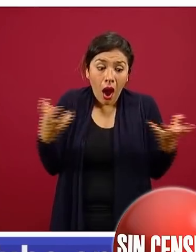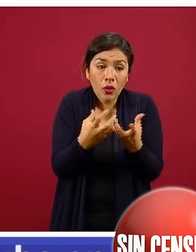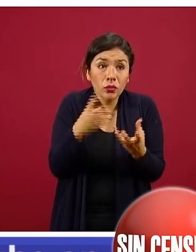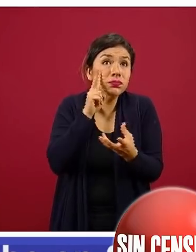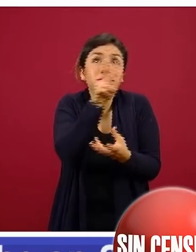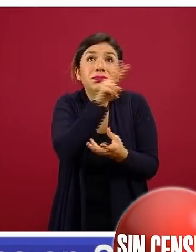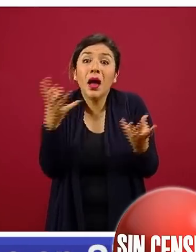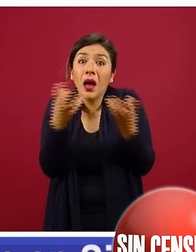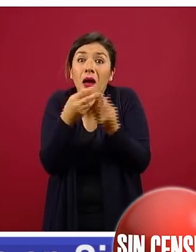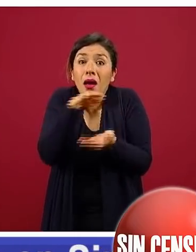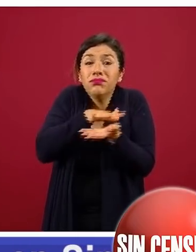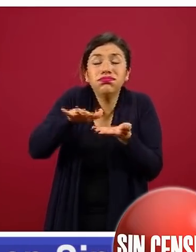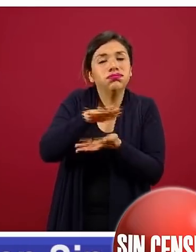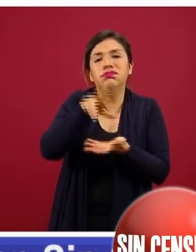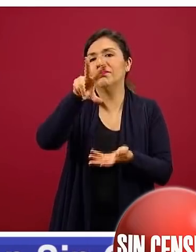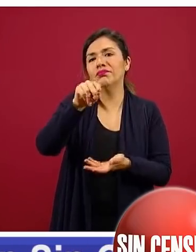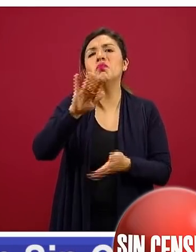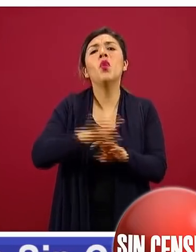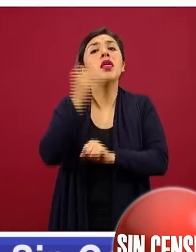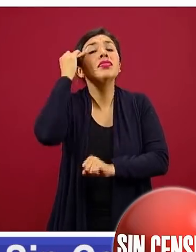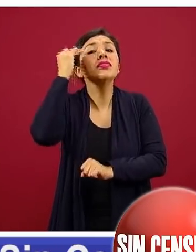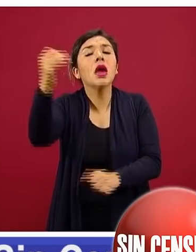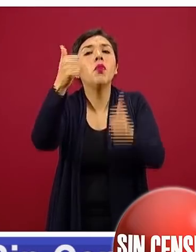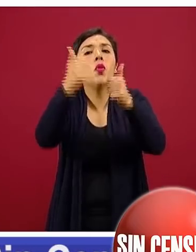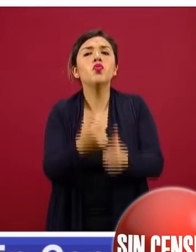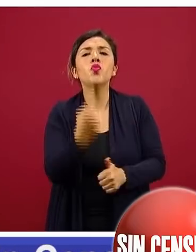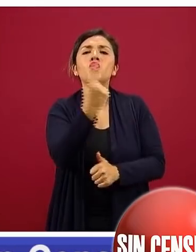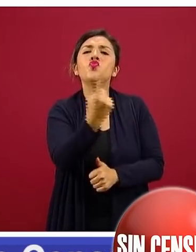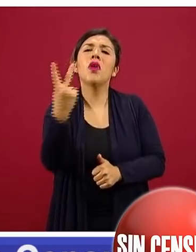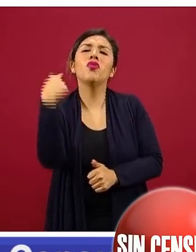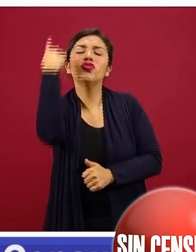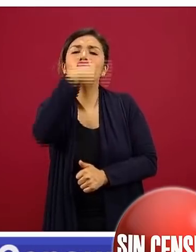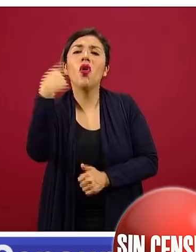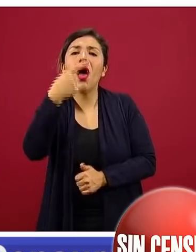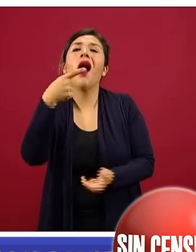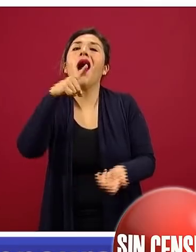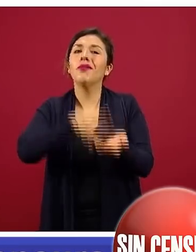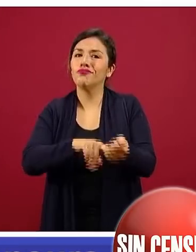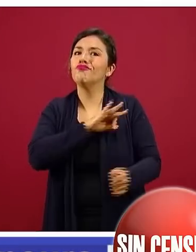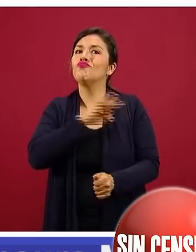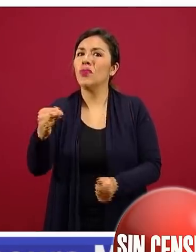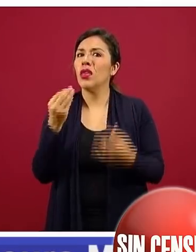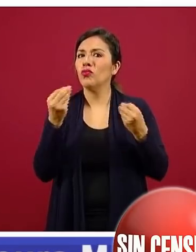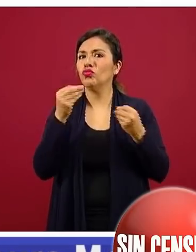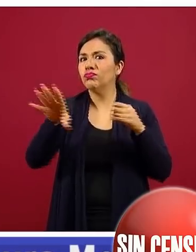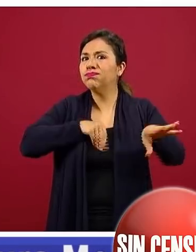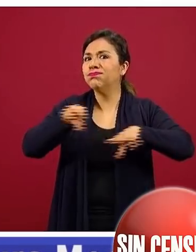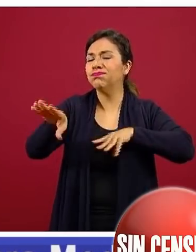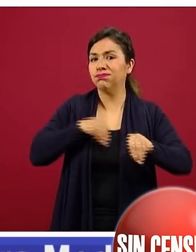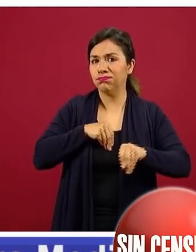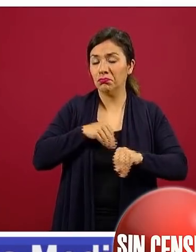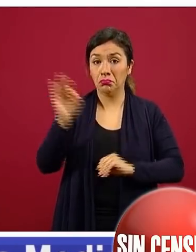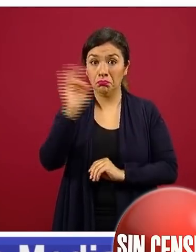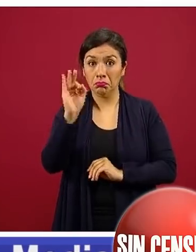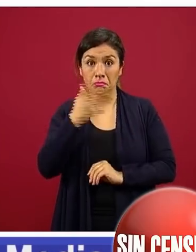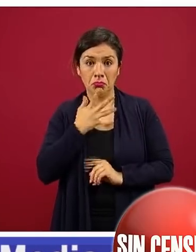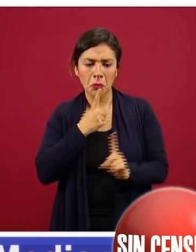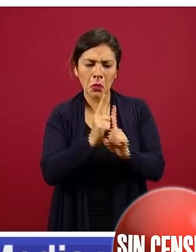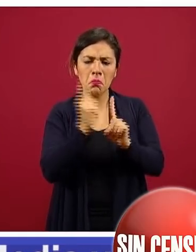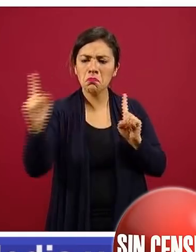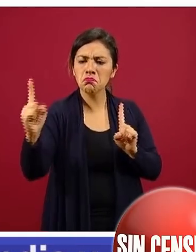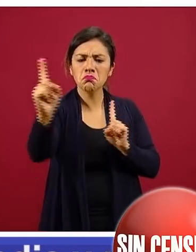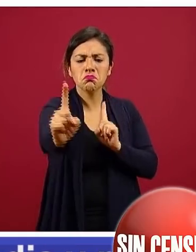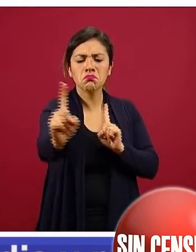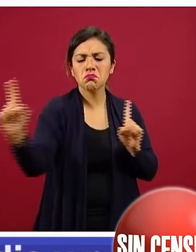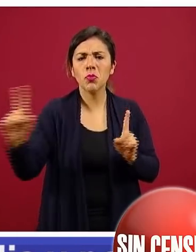por el tiempo de estancia, 1 a 2 horas, hay una alta probabilidad de contagio. Si se disponen separados,